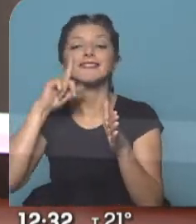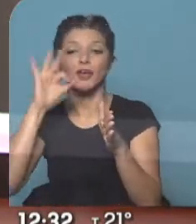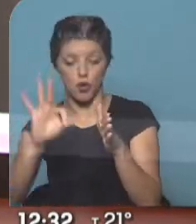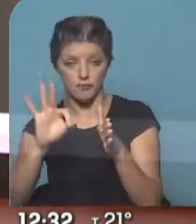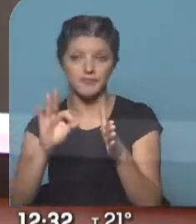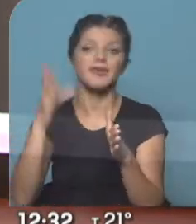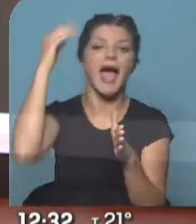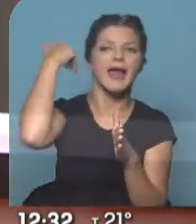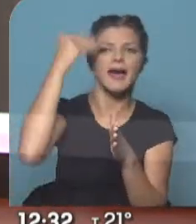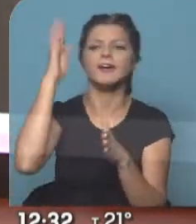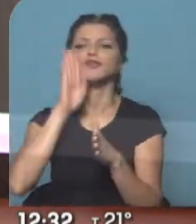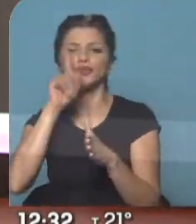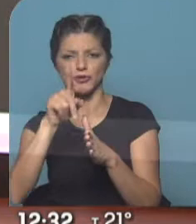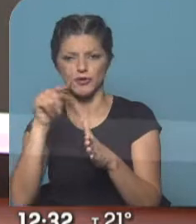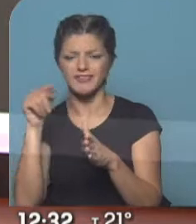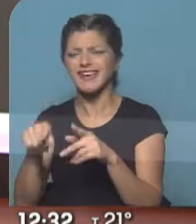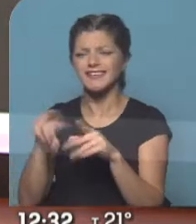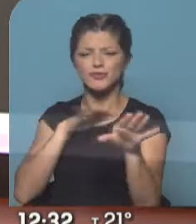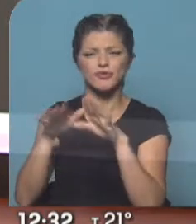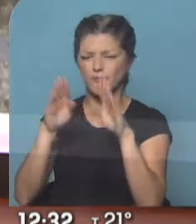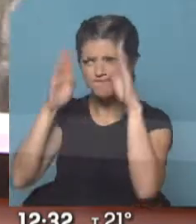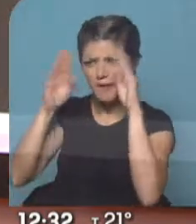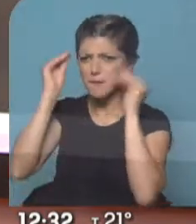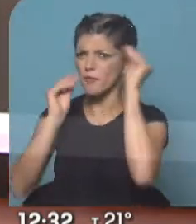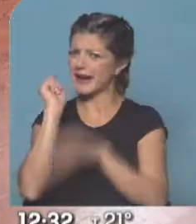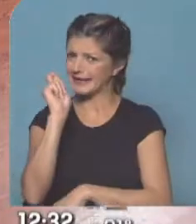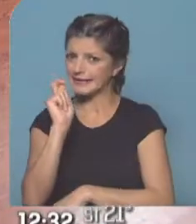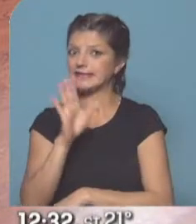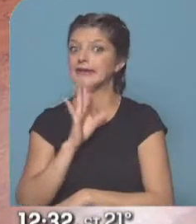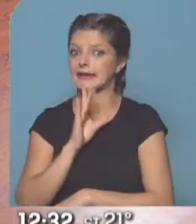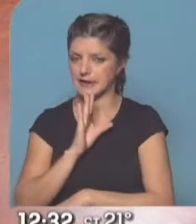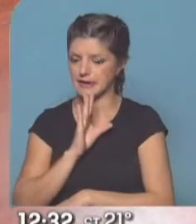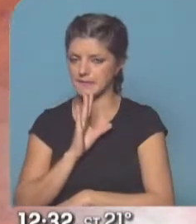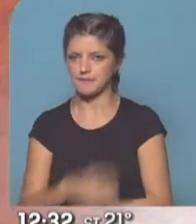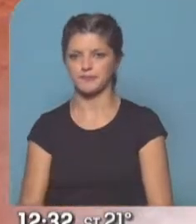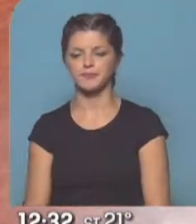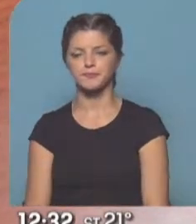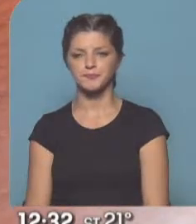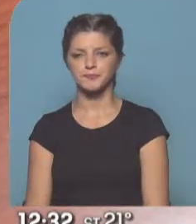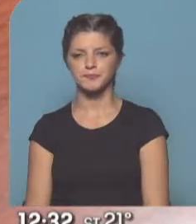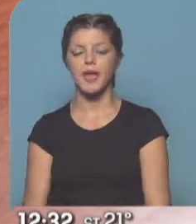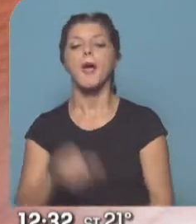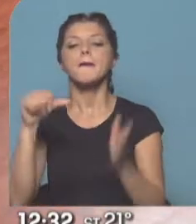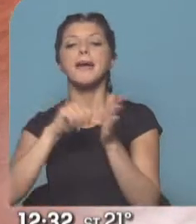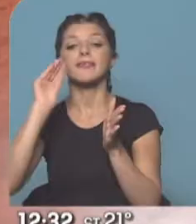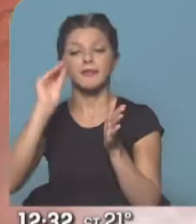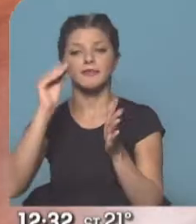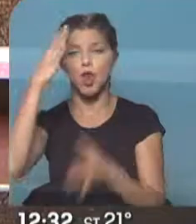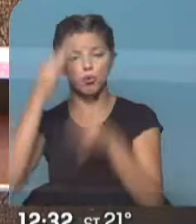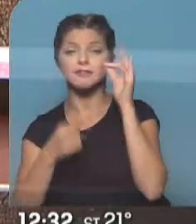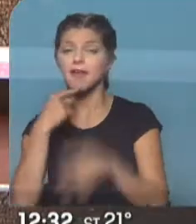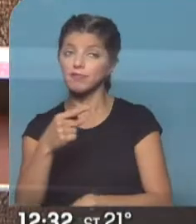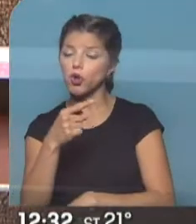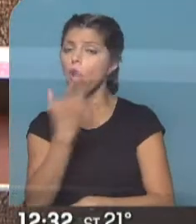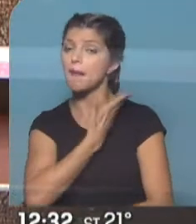Unidos. ¿Quién mira con preocupación este reacomodamiento? Israel. Y en Brasil, la justicia obligó al presidente Michel Temer a dar marcha